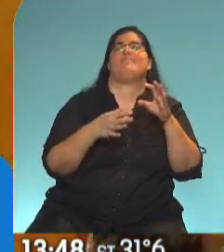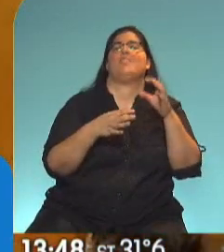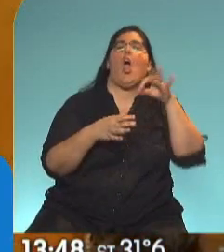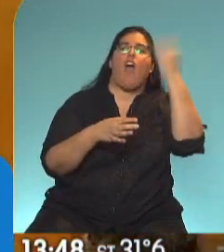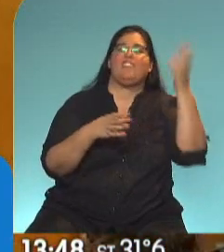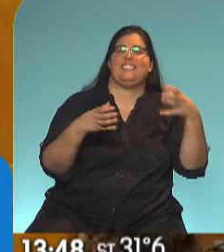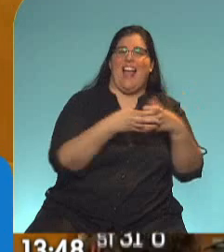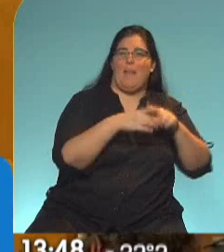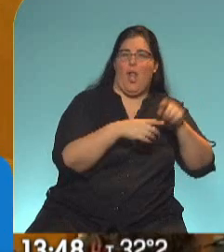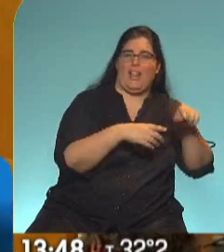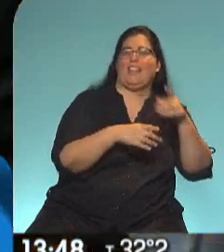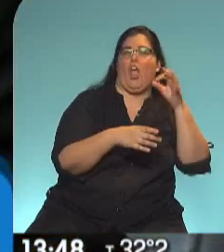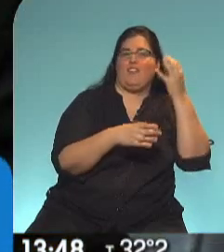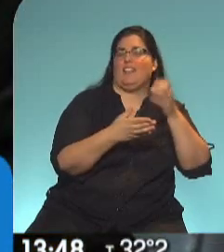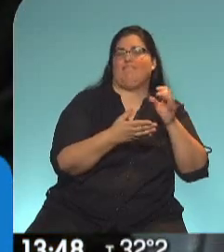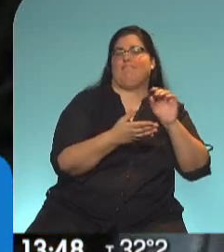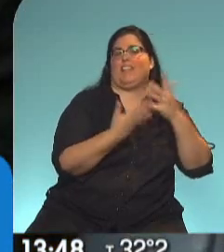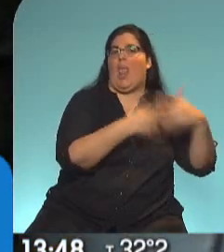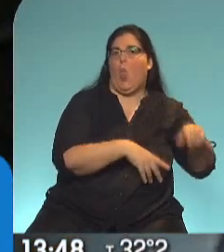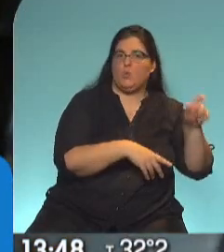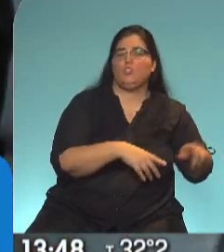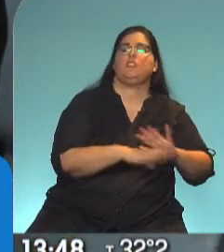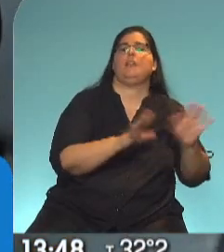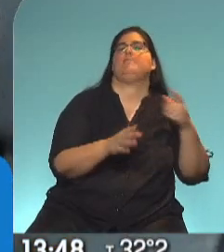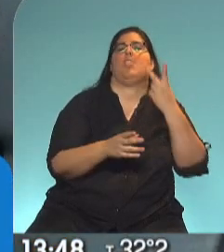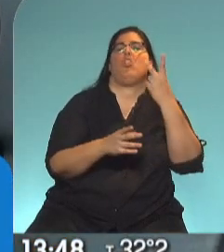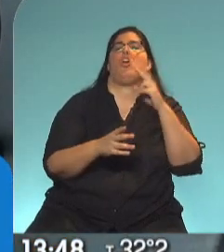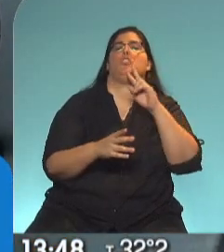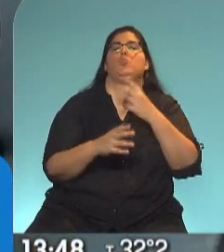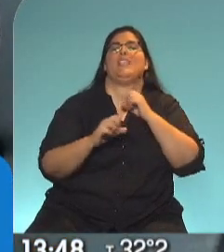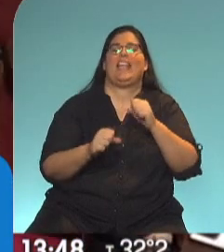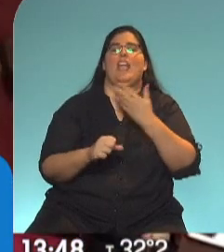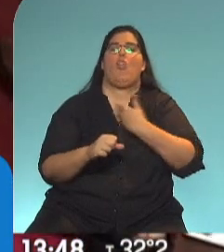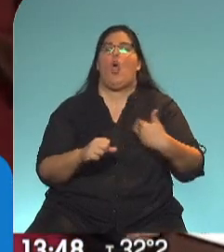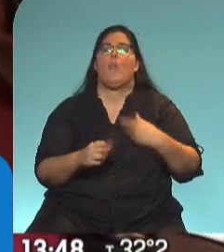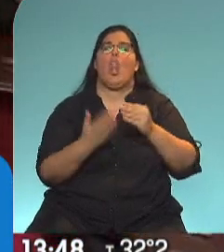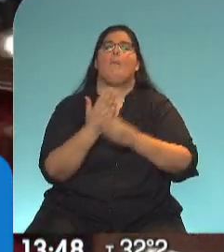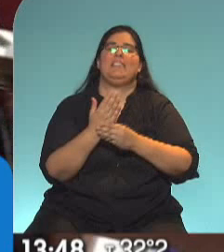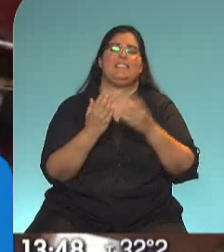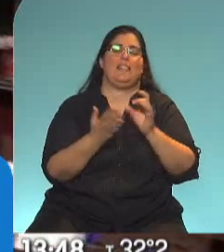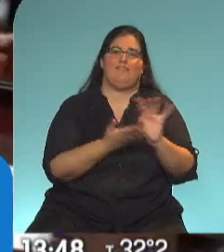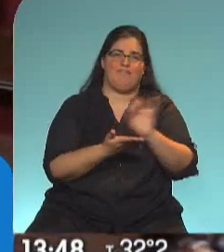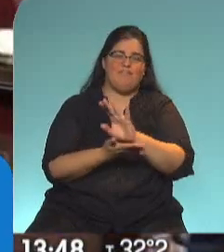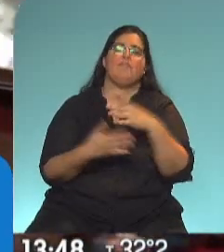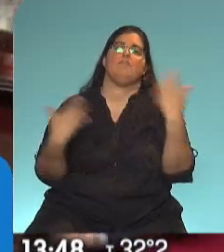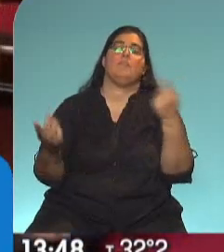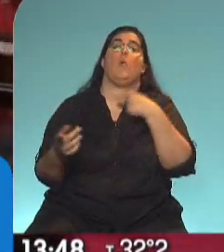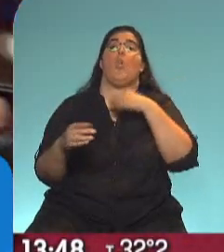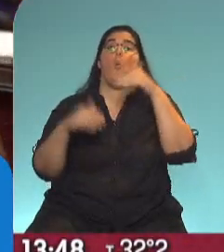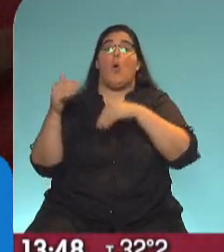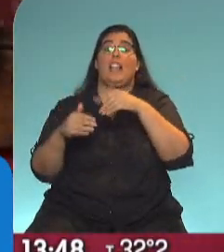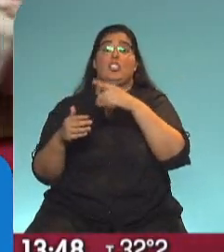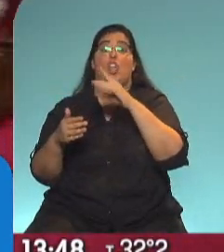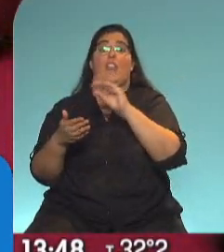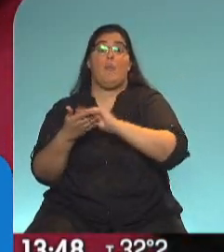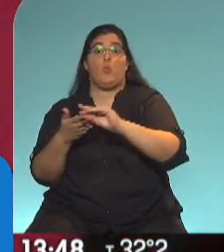oficialista, sacando a sus dos ministras y a un subsecretario del gobierno. Tras ganar la primera votación en diputados con